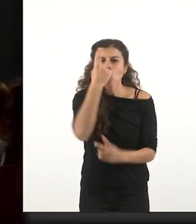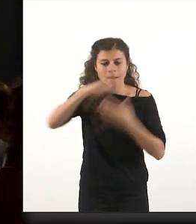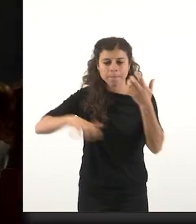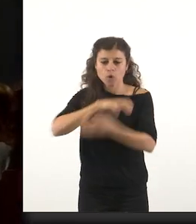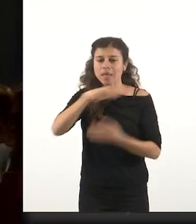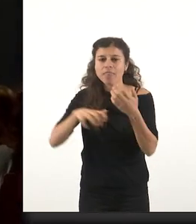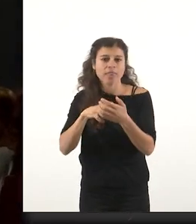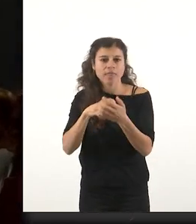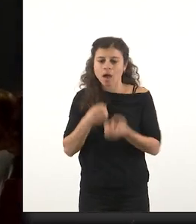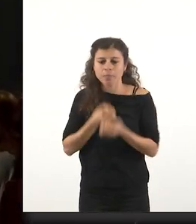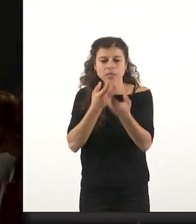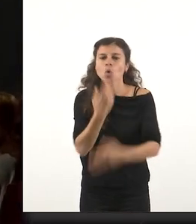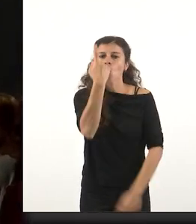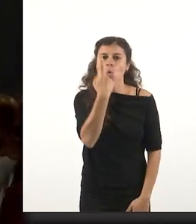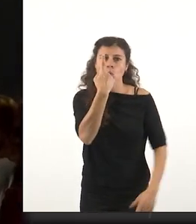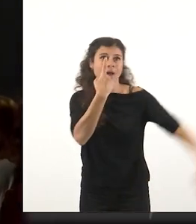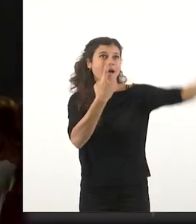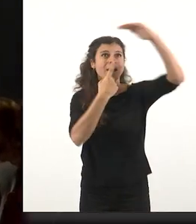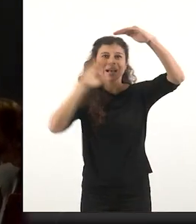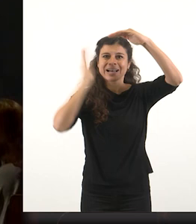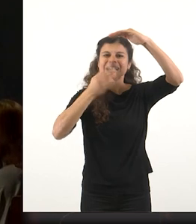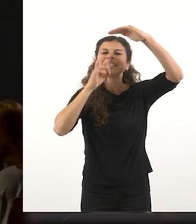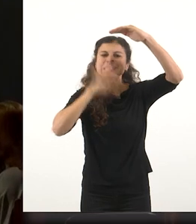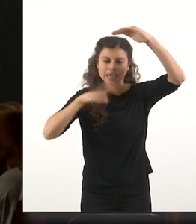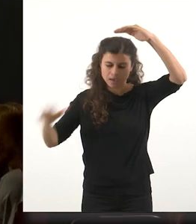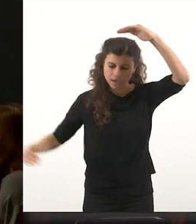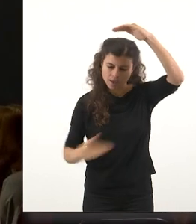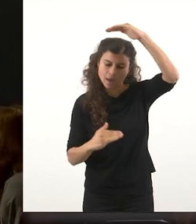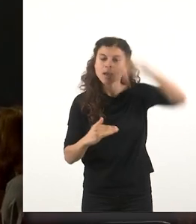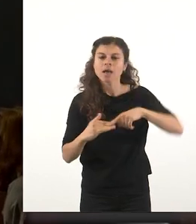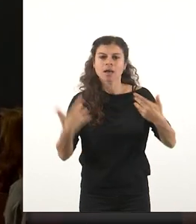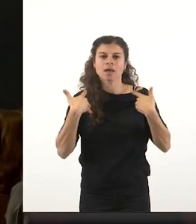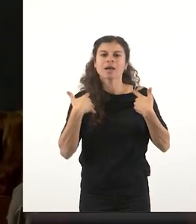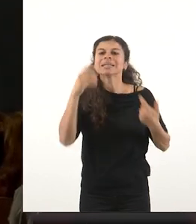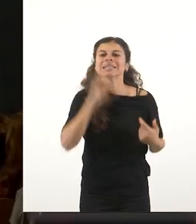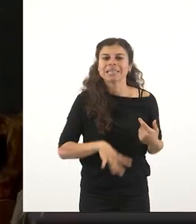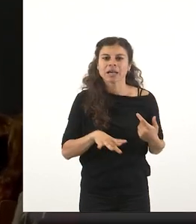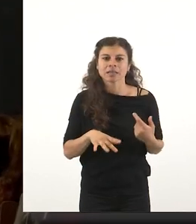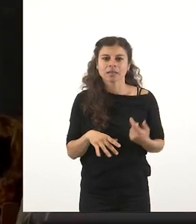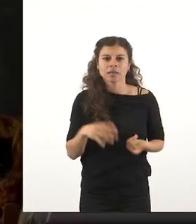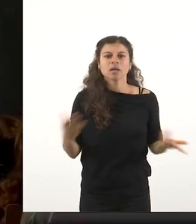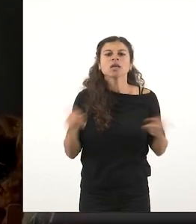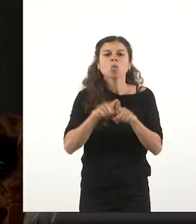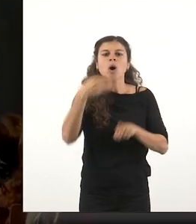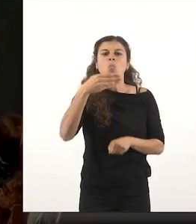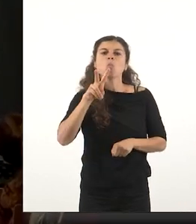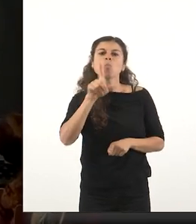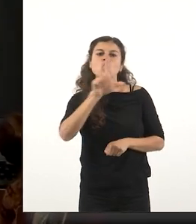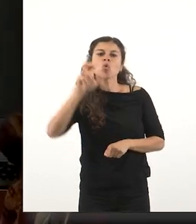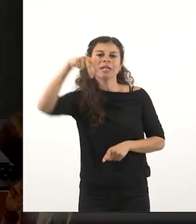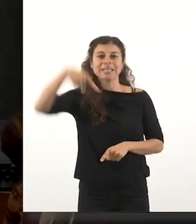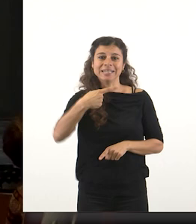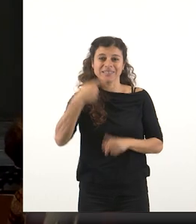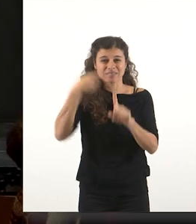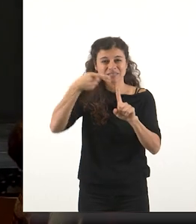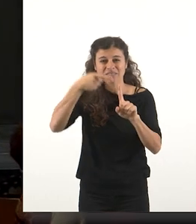la violencia y quien la enfrenta. Porque en esta estructura asimétrica, aquí mismo se monta el bullying. Y yo en el bullying no escucho a la gente muy... Hay que escuchar la